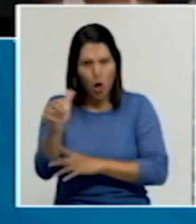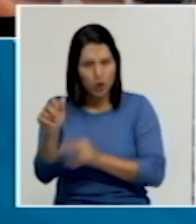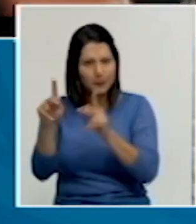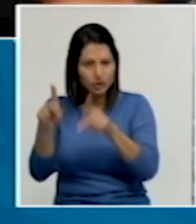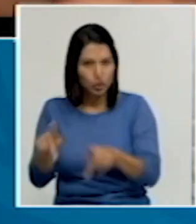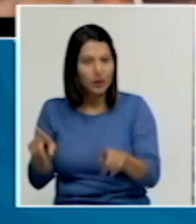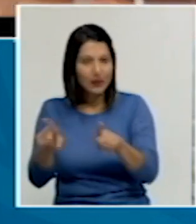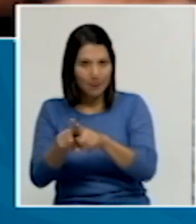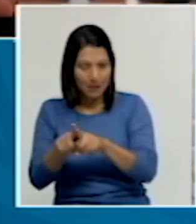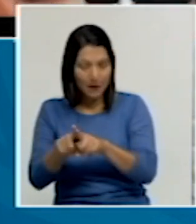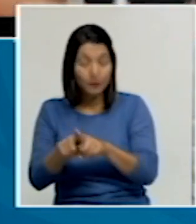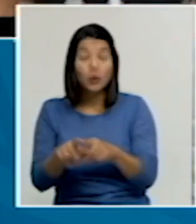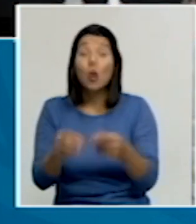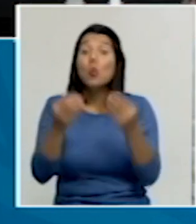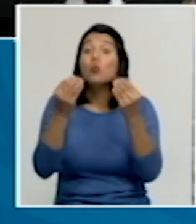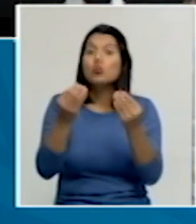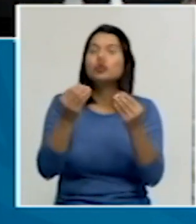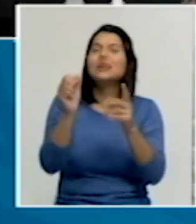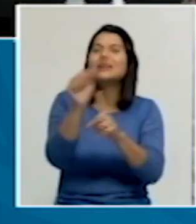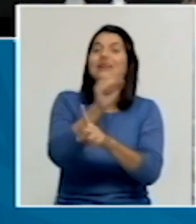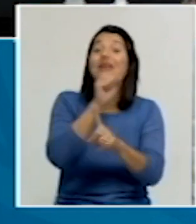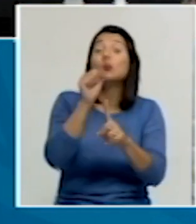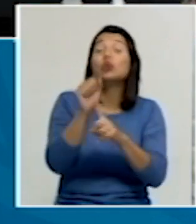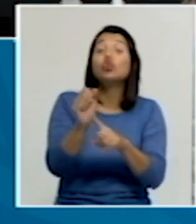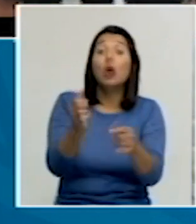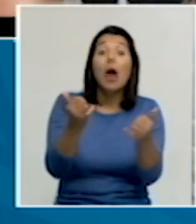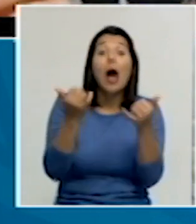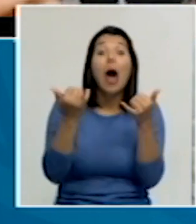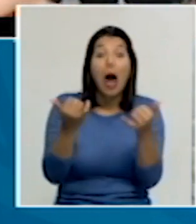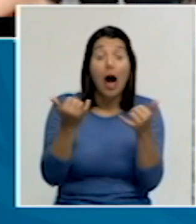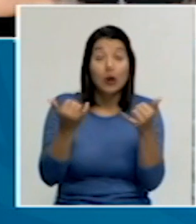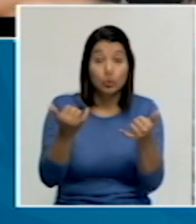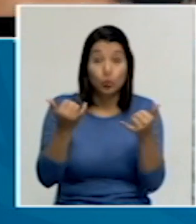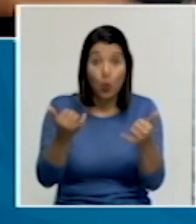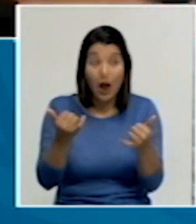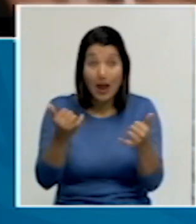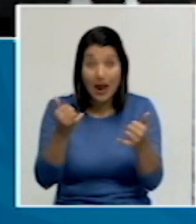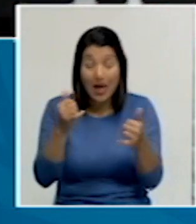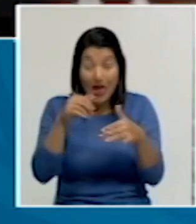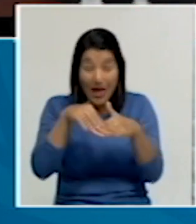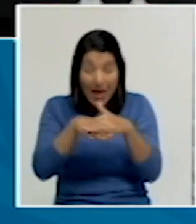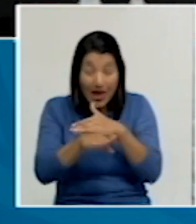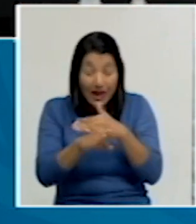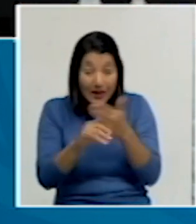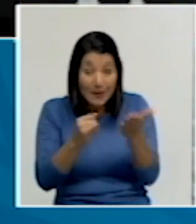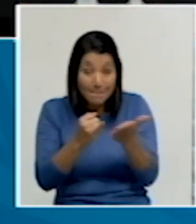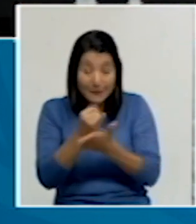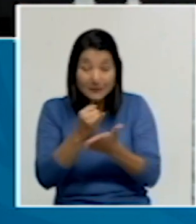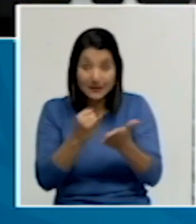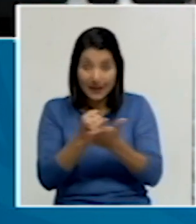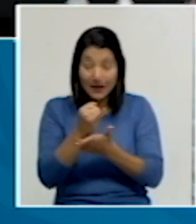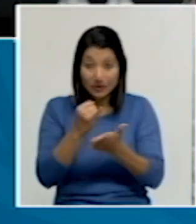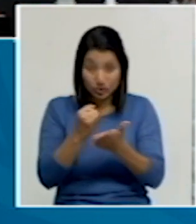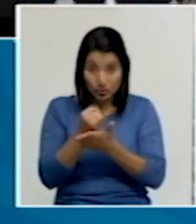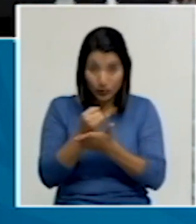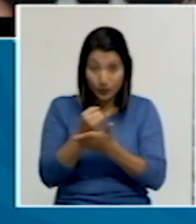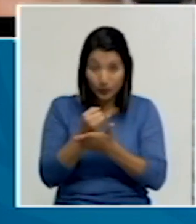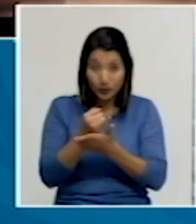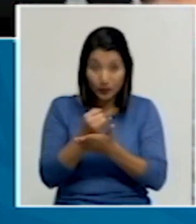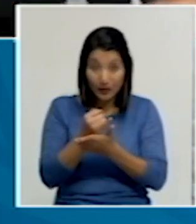casos actualmente en estudio se han dado por este tipo de, digamos,